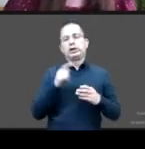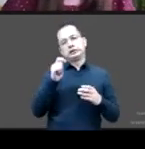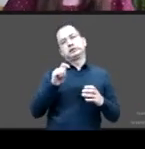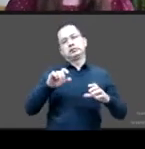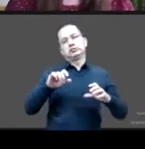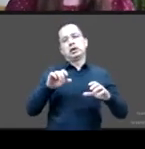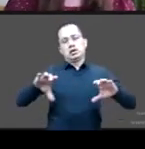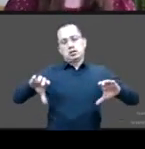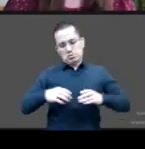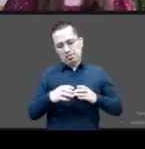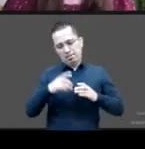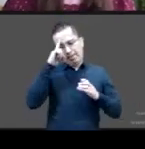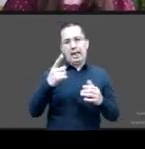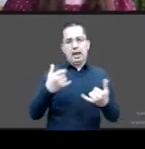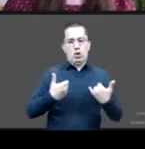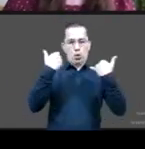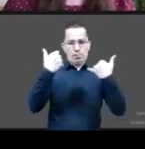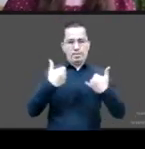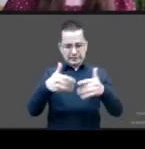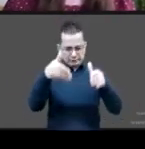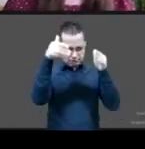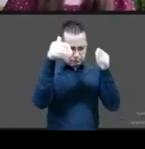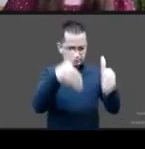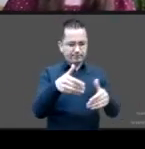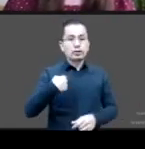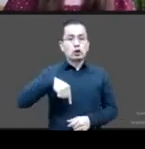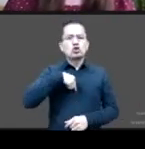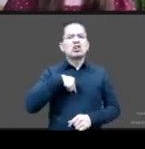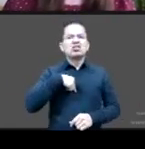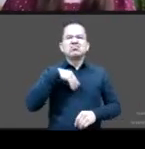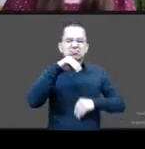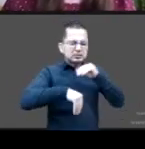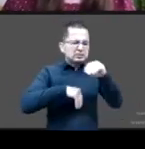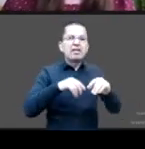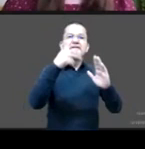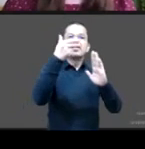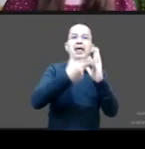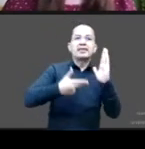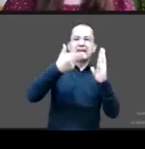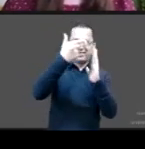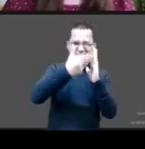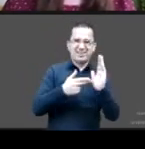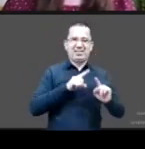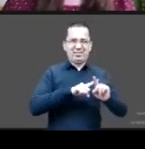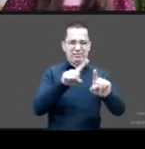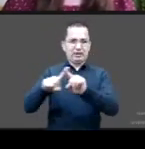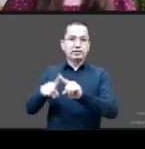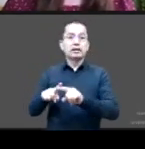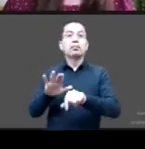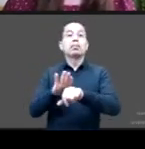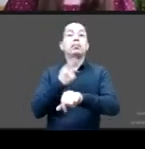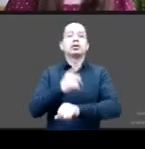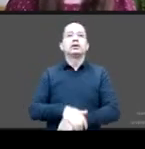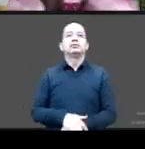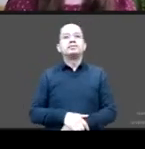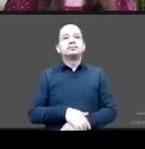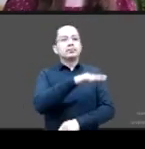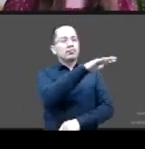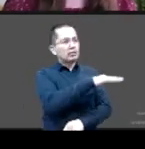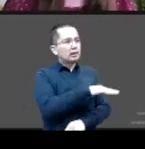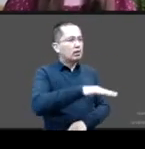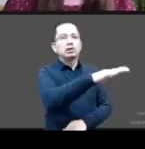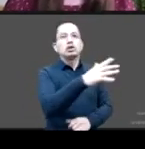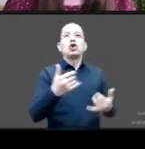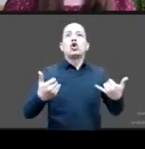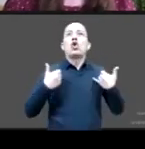los jóvenes en la arquidiócesis diferentes talleres porque los jóvenes veían esta necesidad de formarse veíamos que ahorita